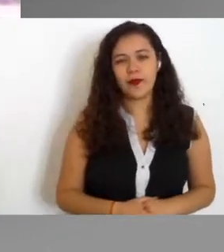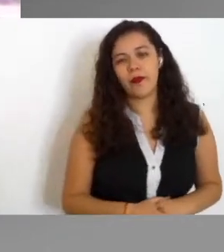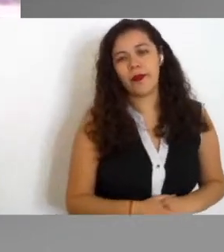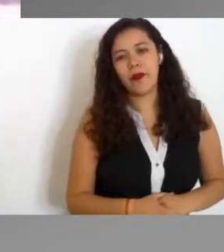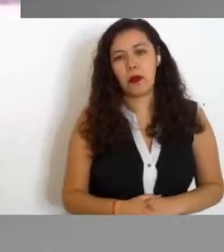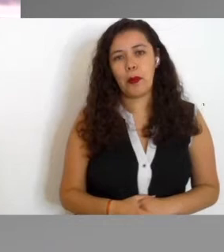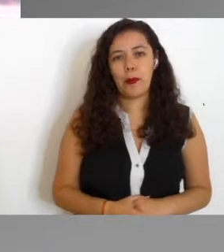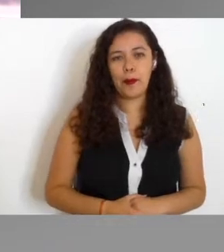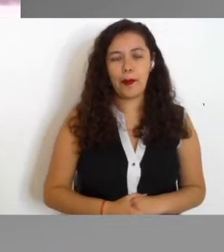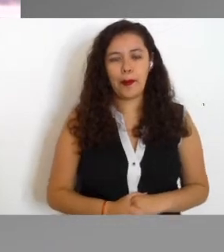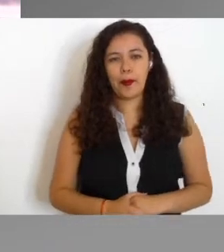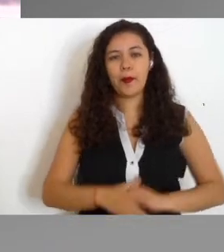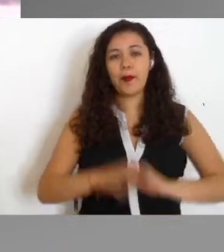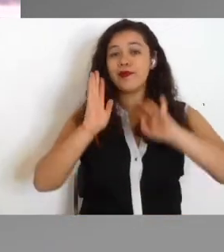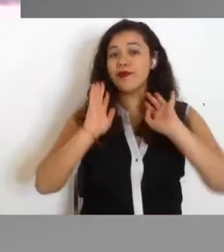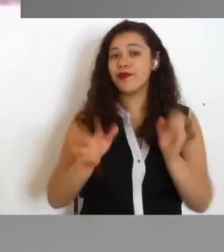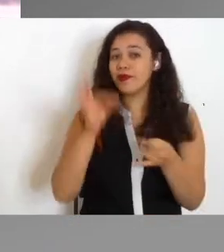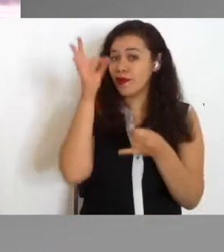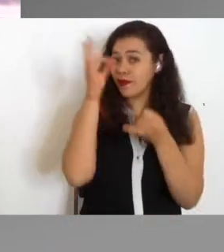Por último,